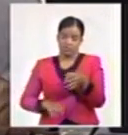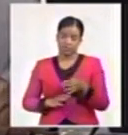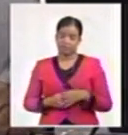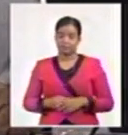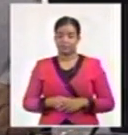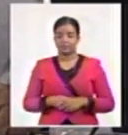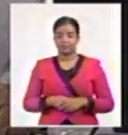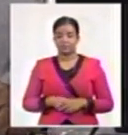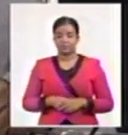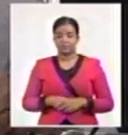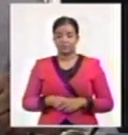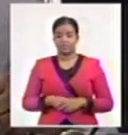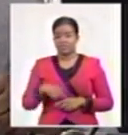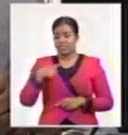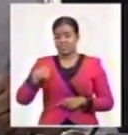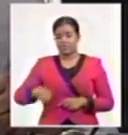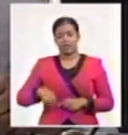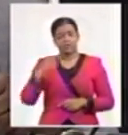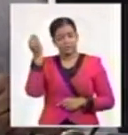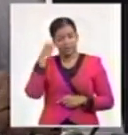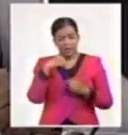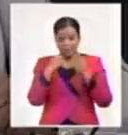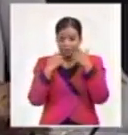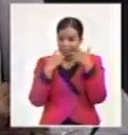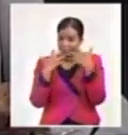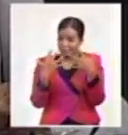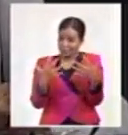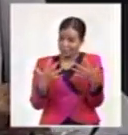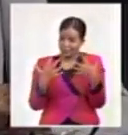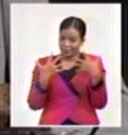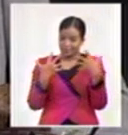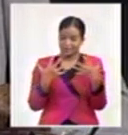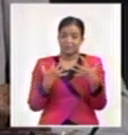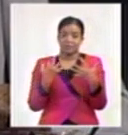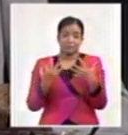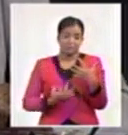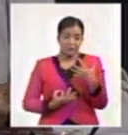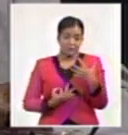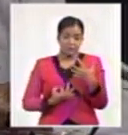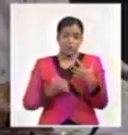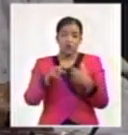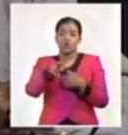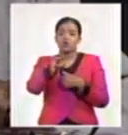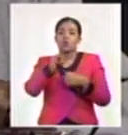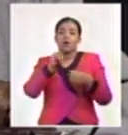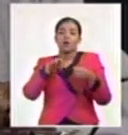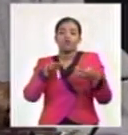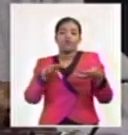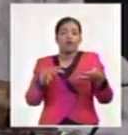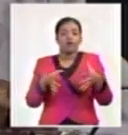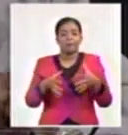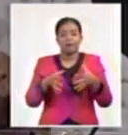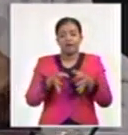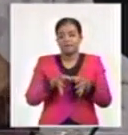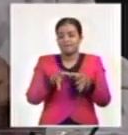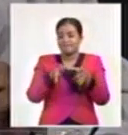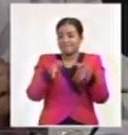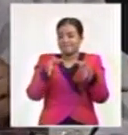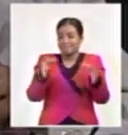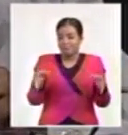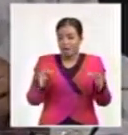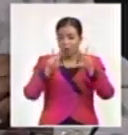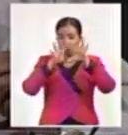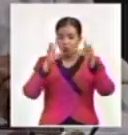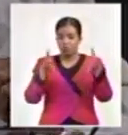Y China es una pieza fundamental dentro de estas nuevas estructuras que se están